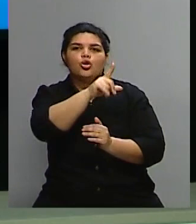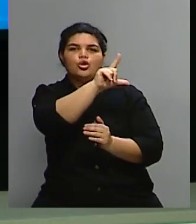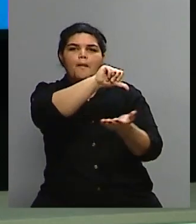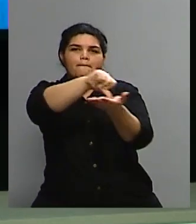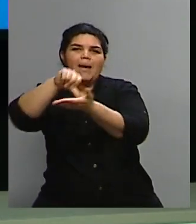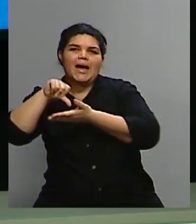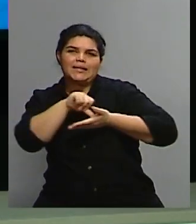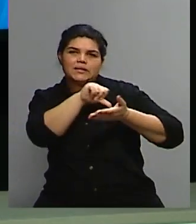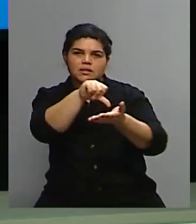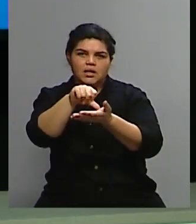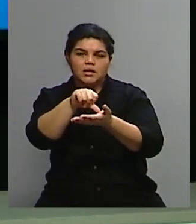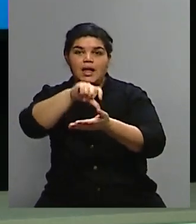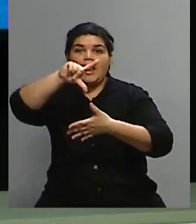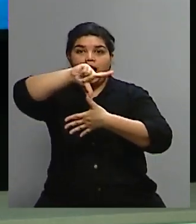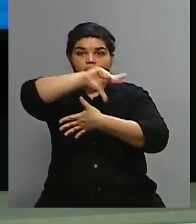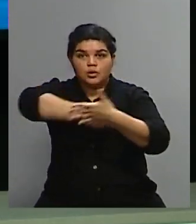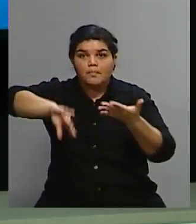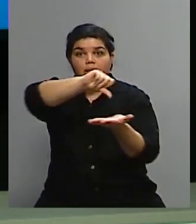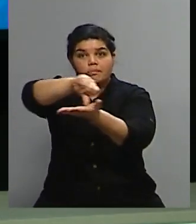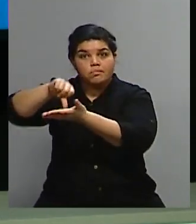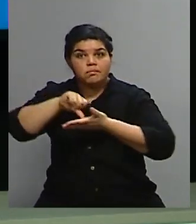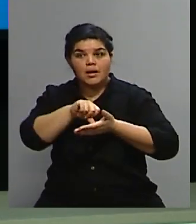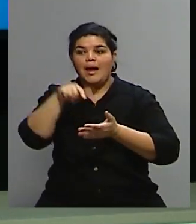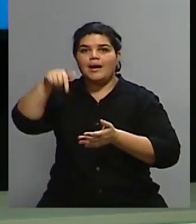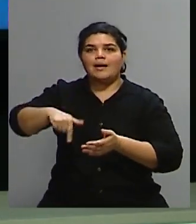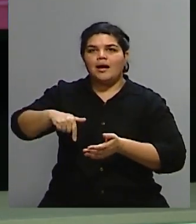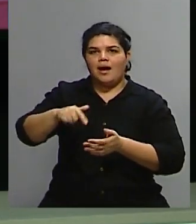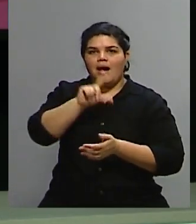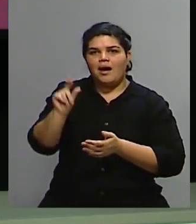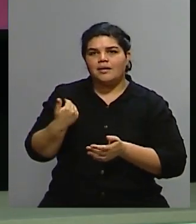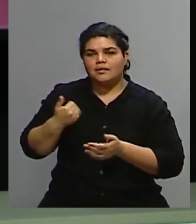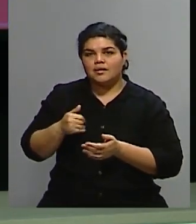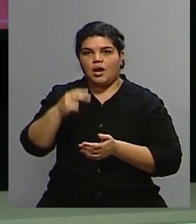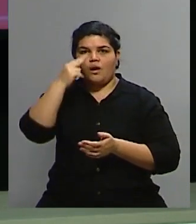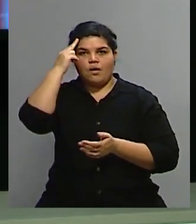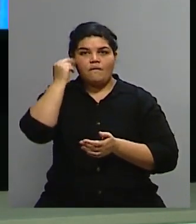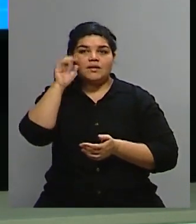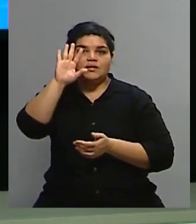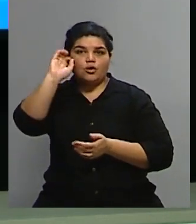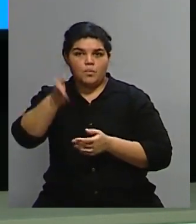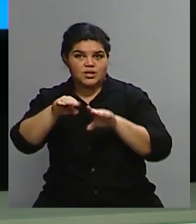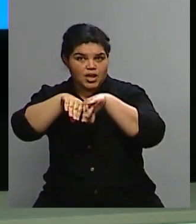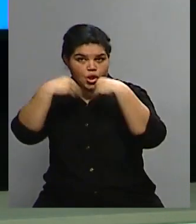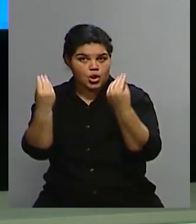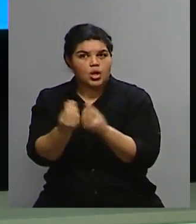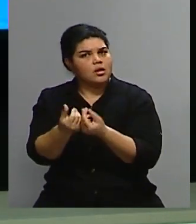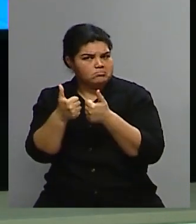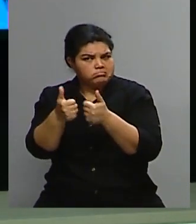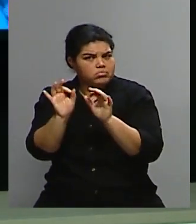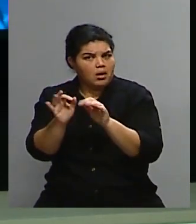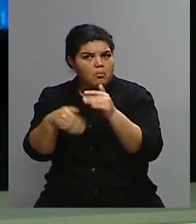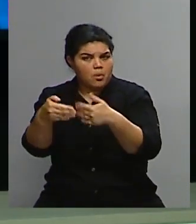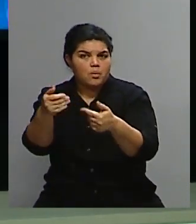de Latinoamérica, tiene un 95% de cobertura previsional, lo cual es bastante esto, ¿sí? Ahora, cuando también miramos